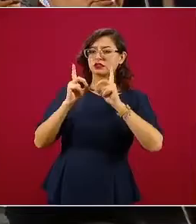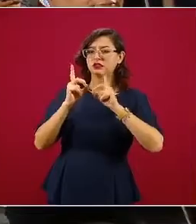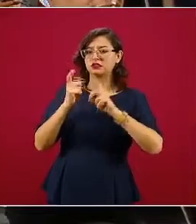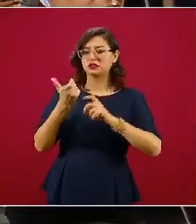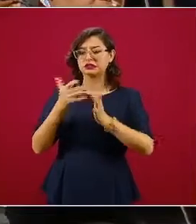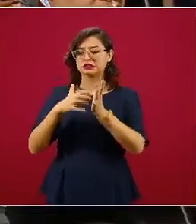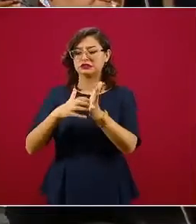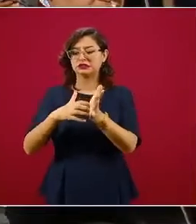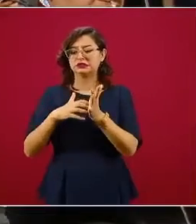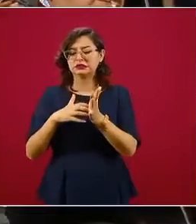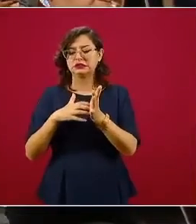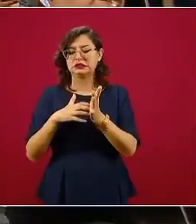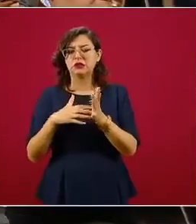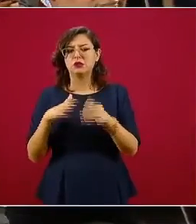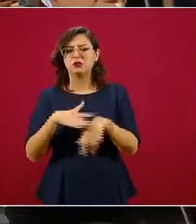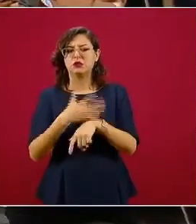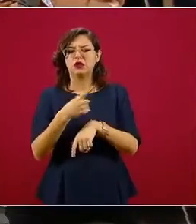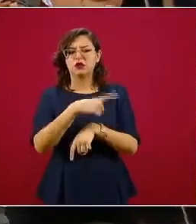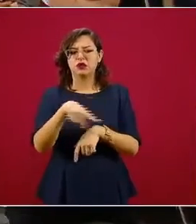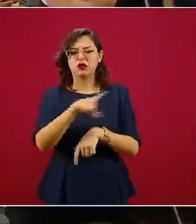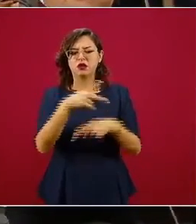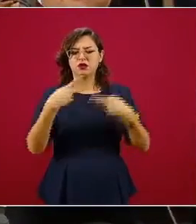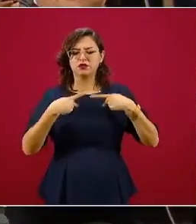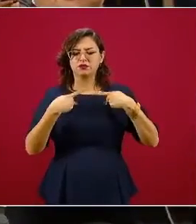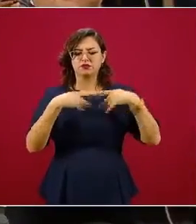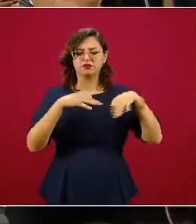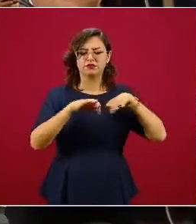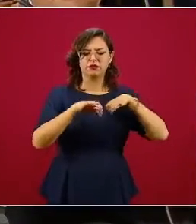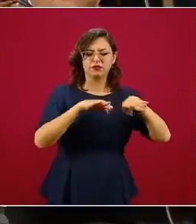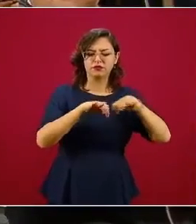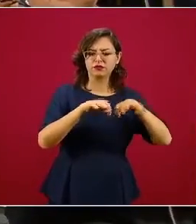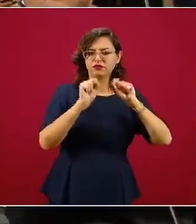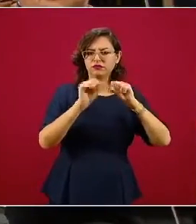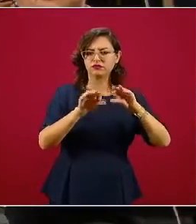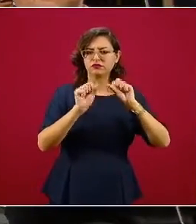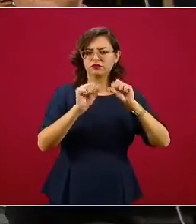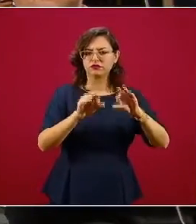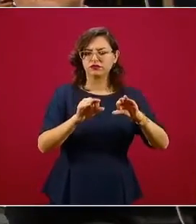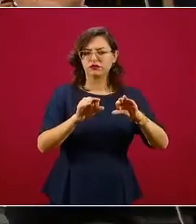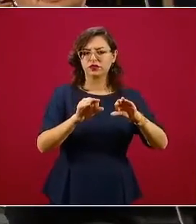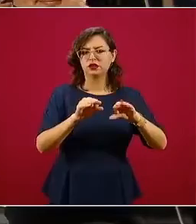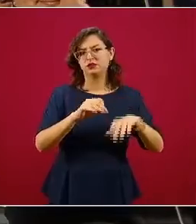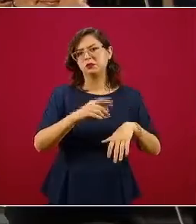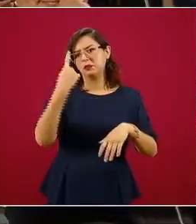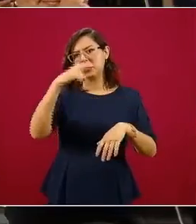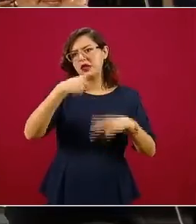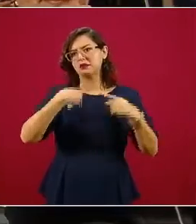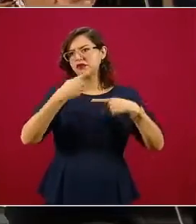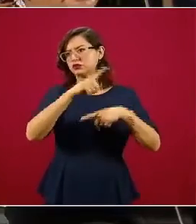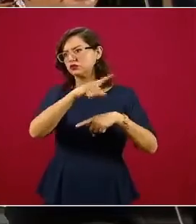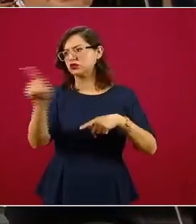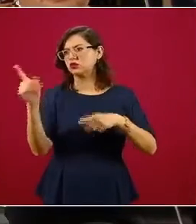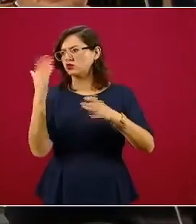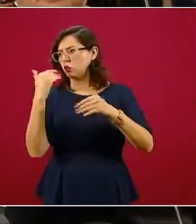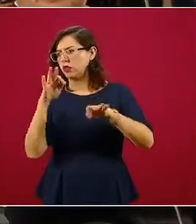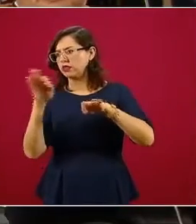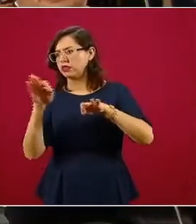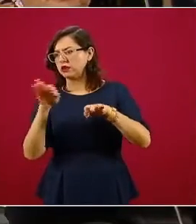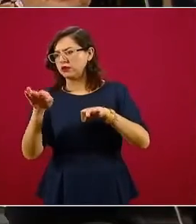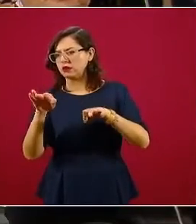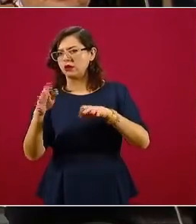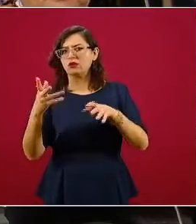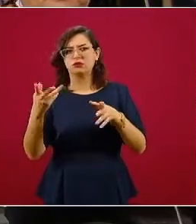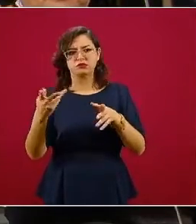estos trabajadores que se dedican a atender a desempleados, y más ahora con la situación en la que vivimos, pues se queden sin ese